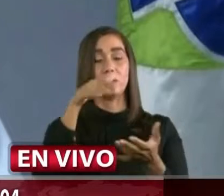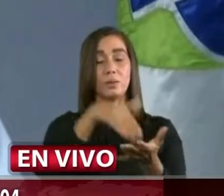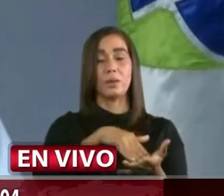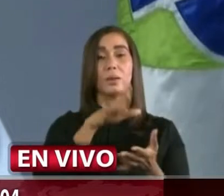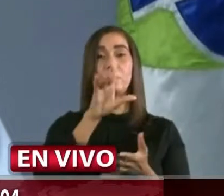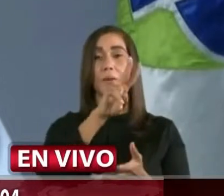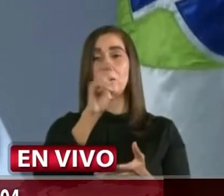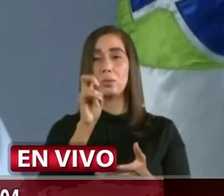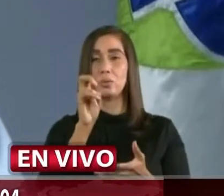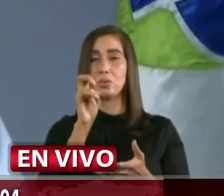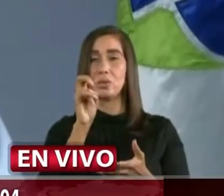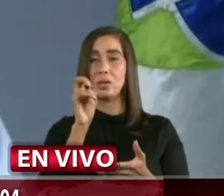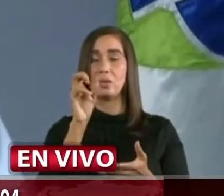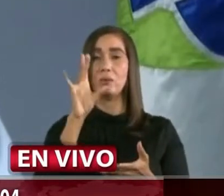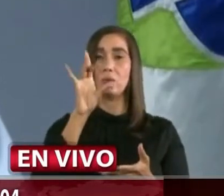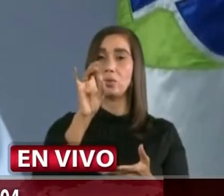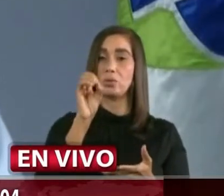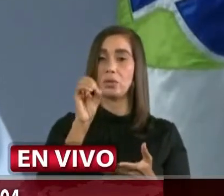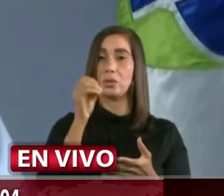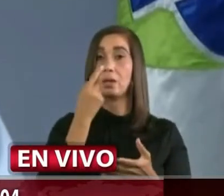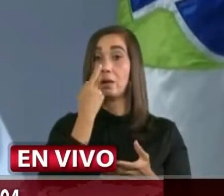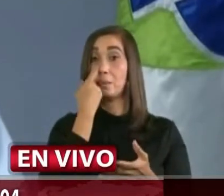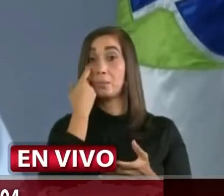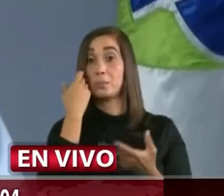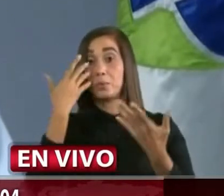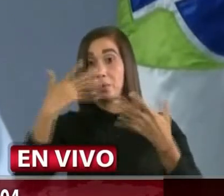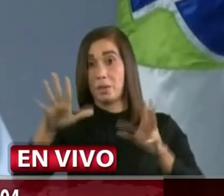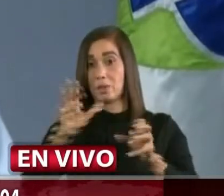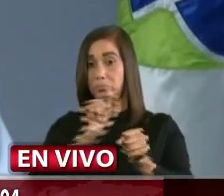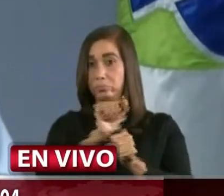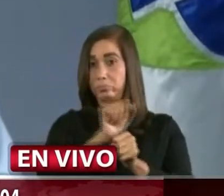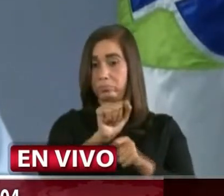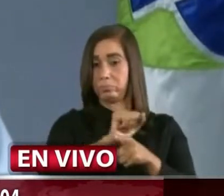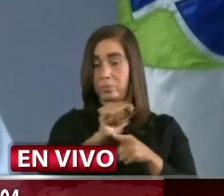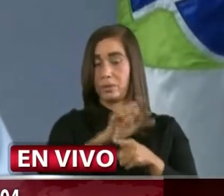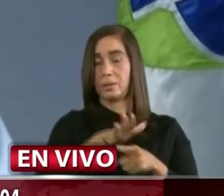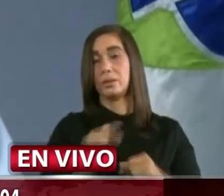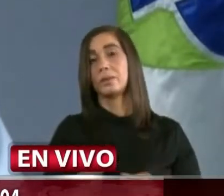53.280 pruebas procesadas.